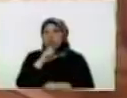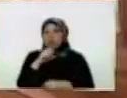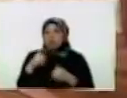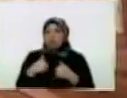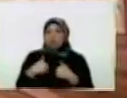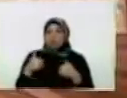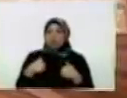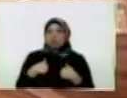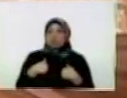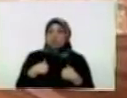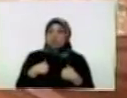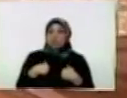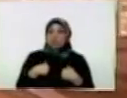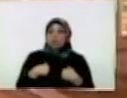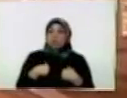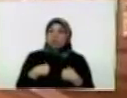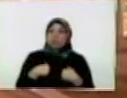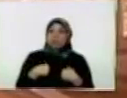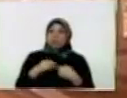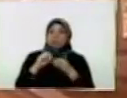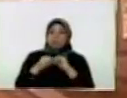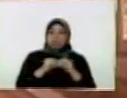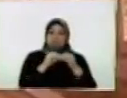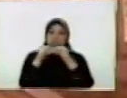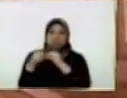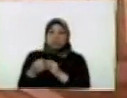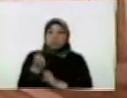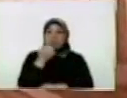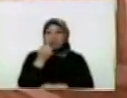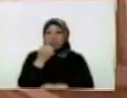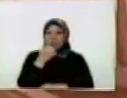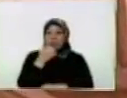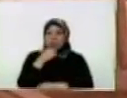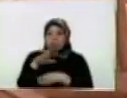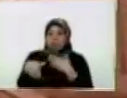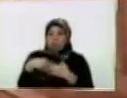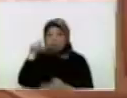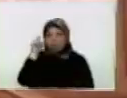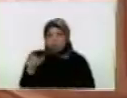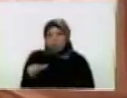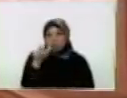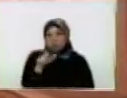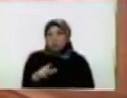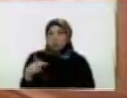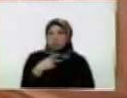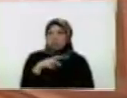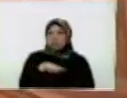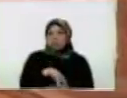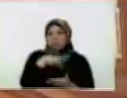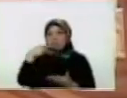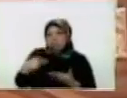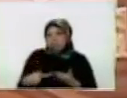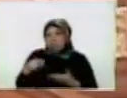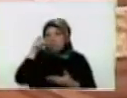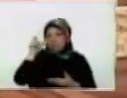geopolítica y de organización de las luchas de todos los pueblos, ante lo que le decimos, no desmayen, pueblo.